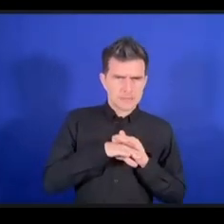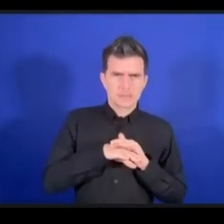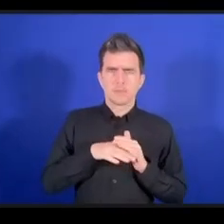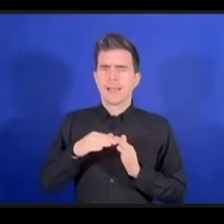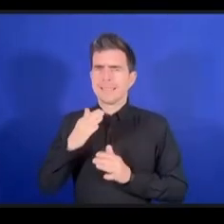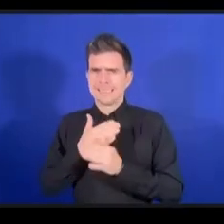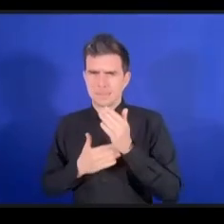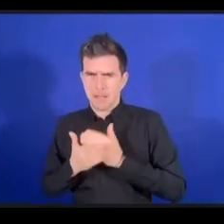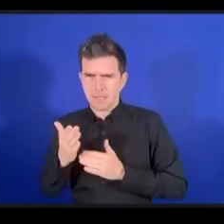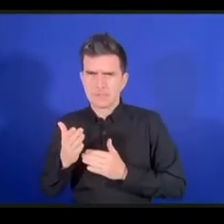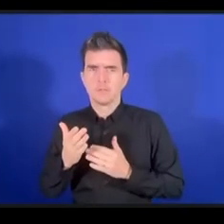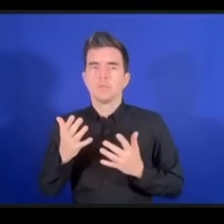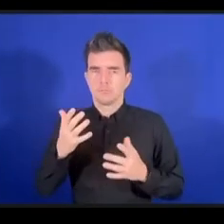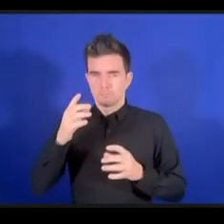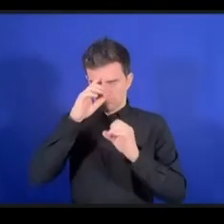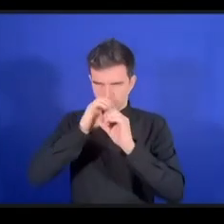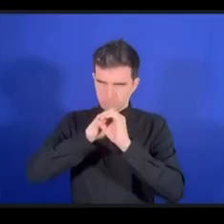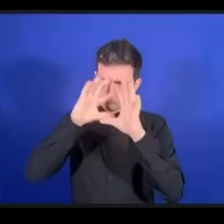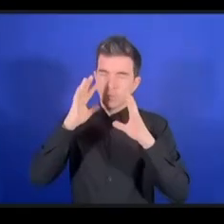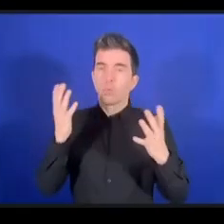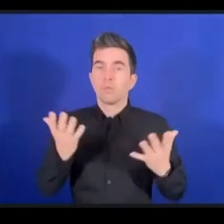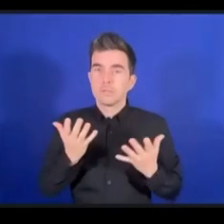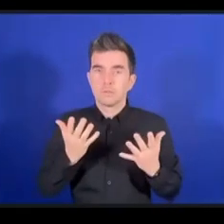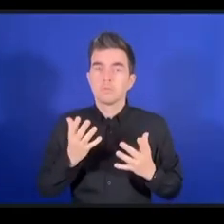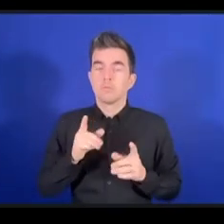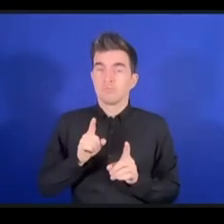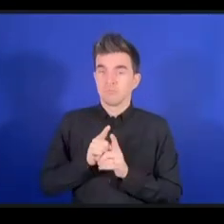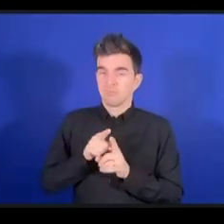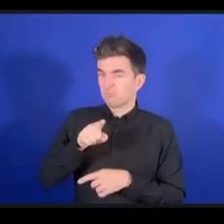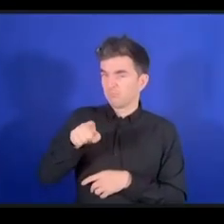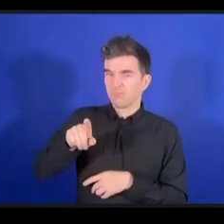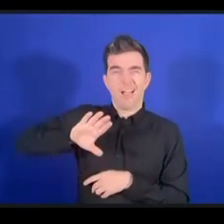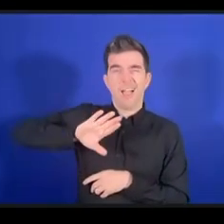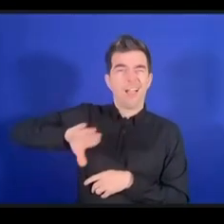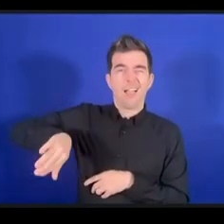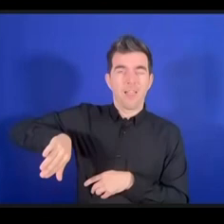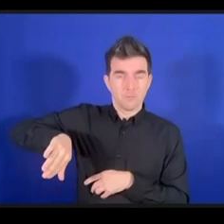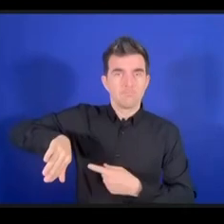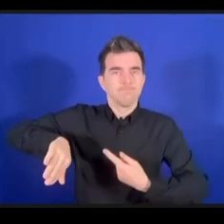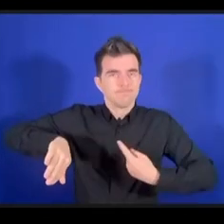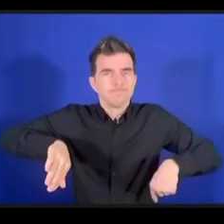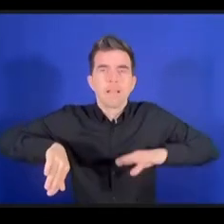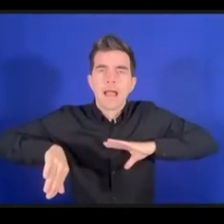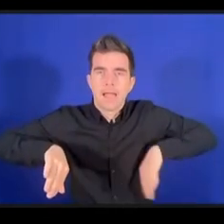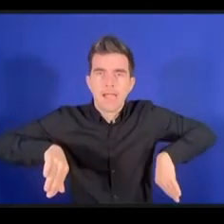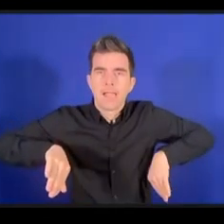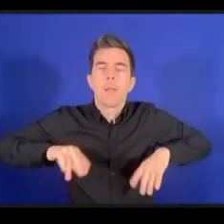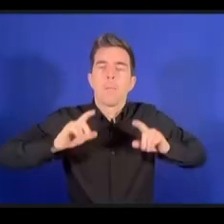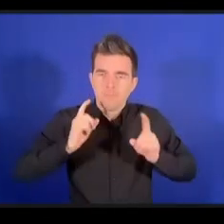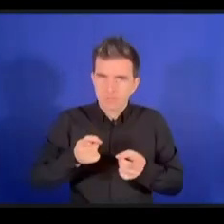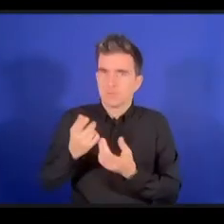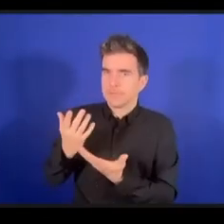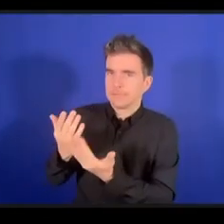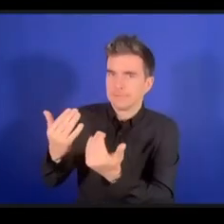sobre traer a personas con discapacidades a estos foros tenemos